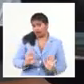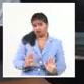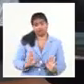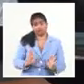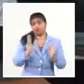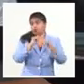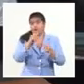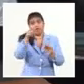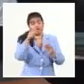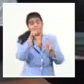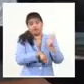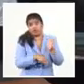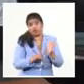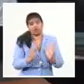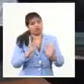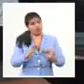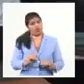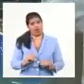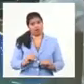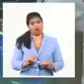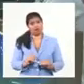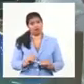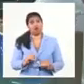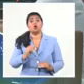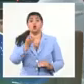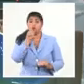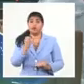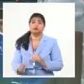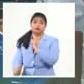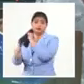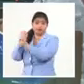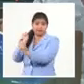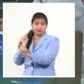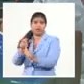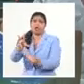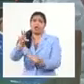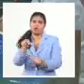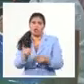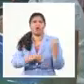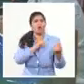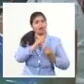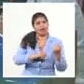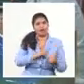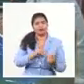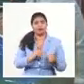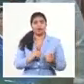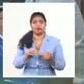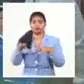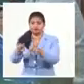sistema, surgen los imprevistos. Y uno no puede hablar, asegurar